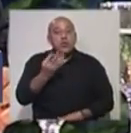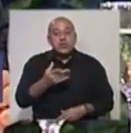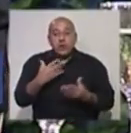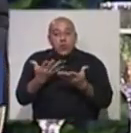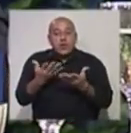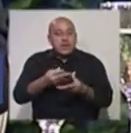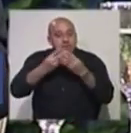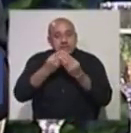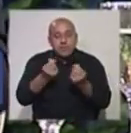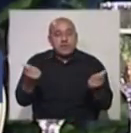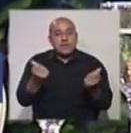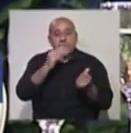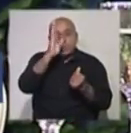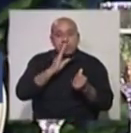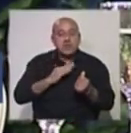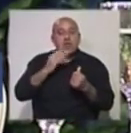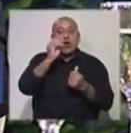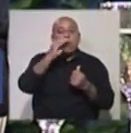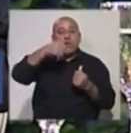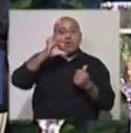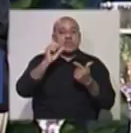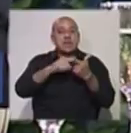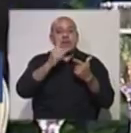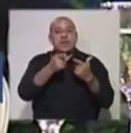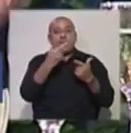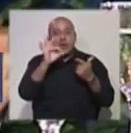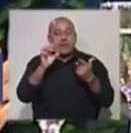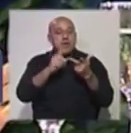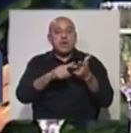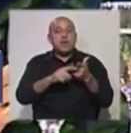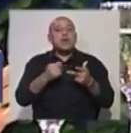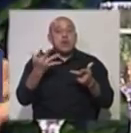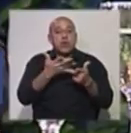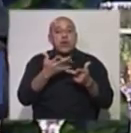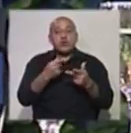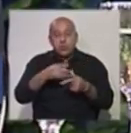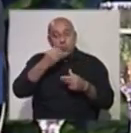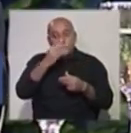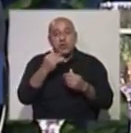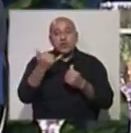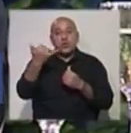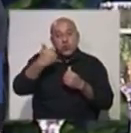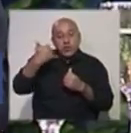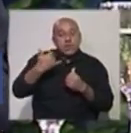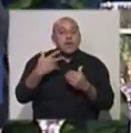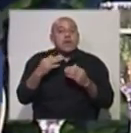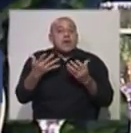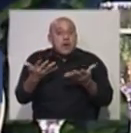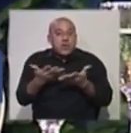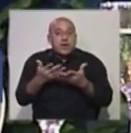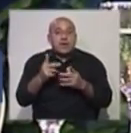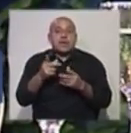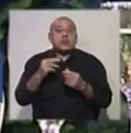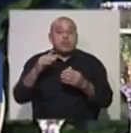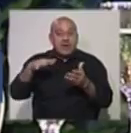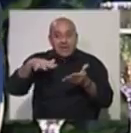del mundo. Desaparece de la OMC, del G20, de los BRICS. Y fue muy bueno el informe al comienzo que nos mostraba eso. Y eso es un drama para la